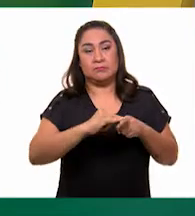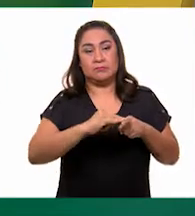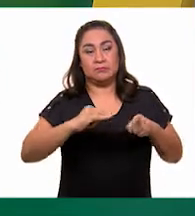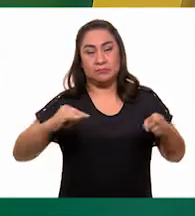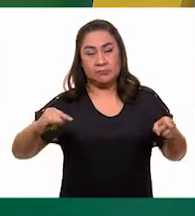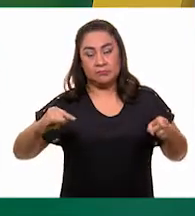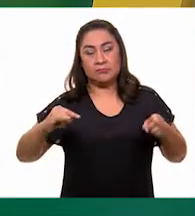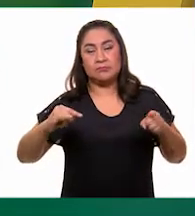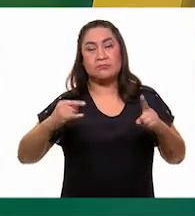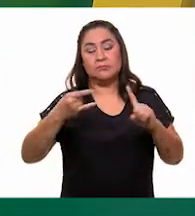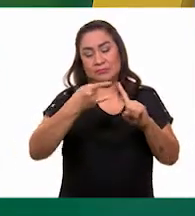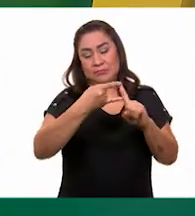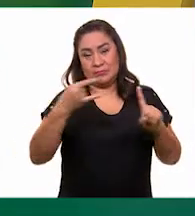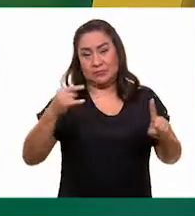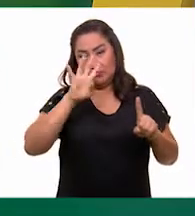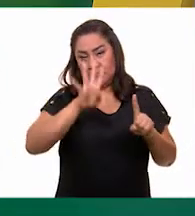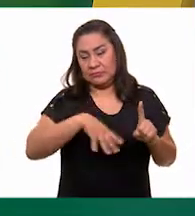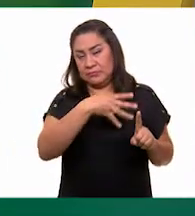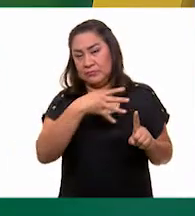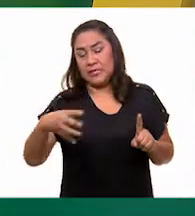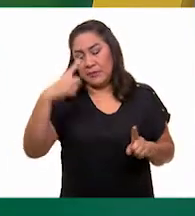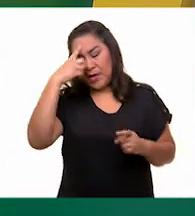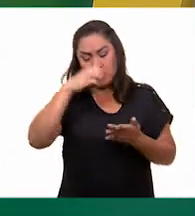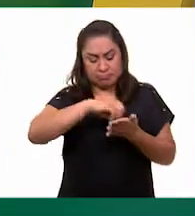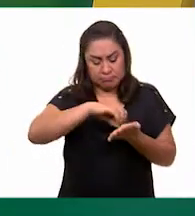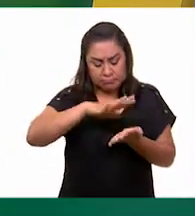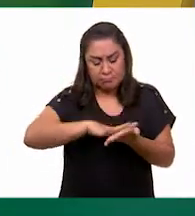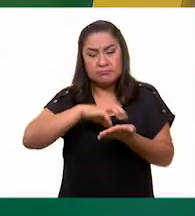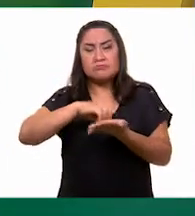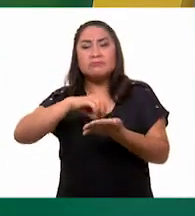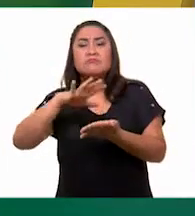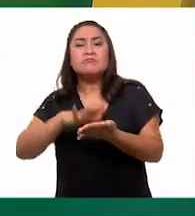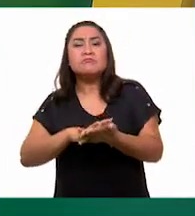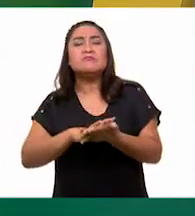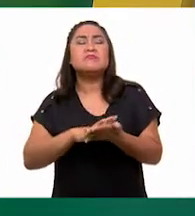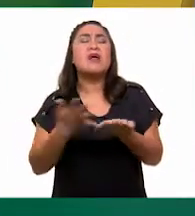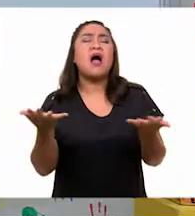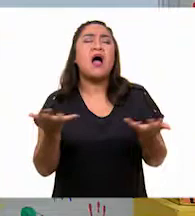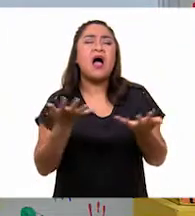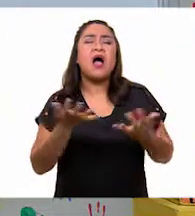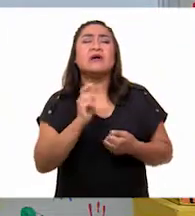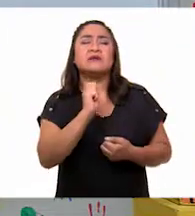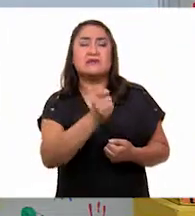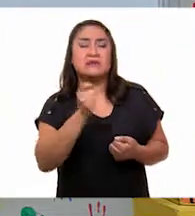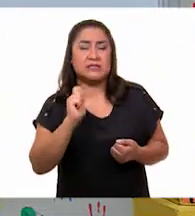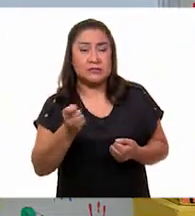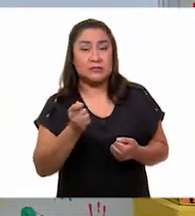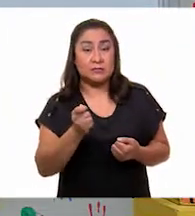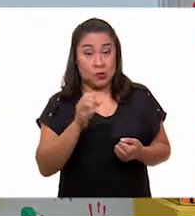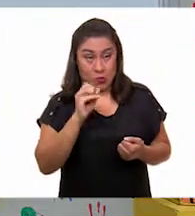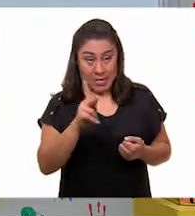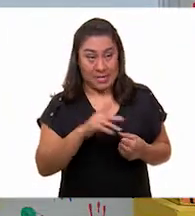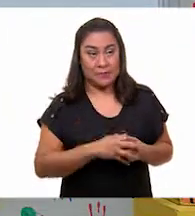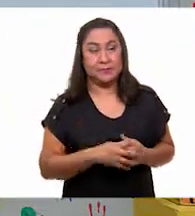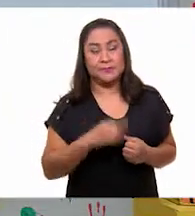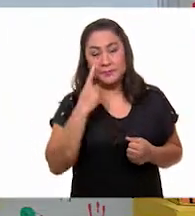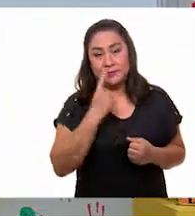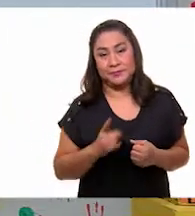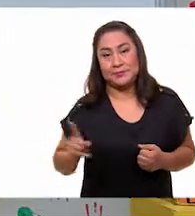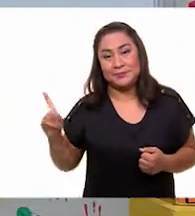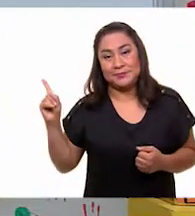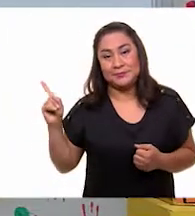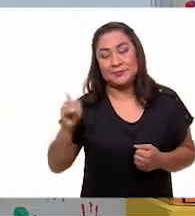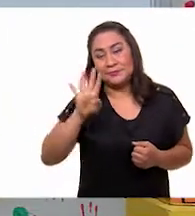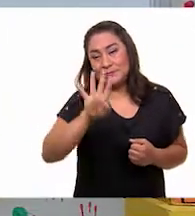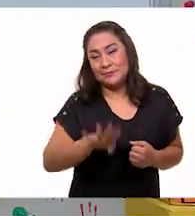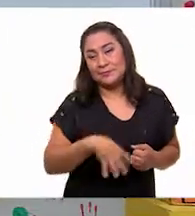poder registrar todo lo que nosotros vayamos haciendo en este experimento. ¿Te parece? Me parece muy bien. Bien. En esta tabla